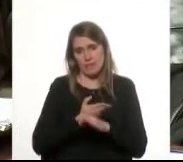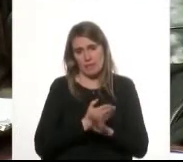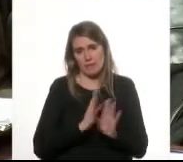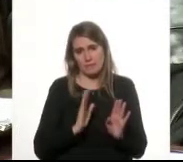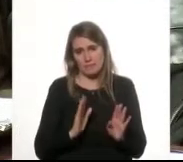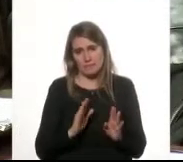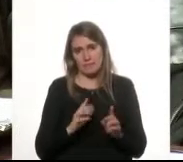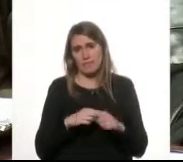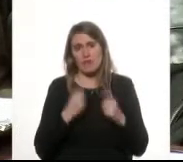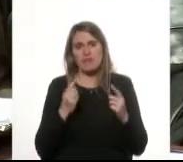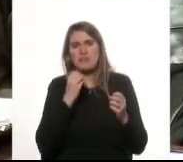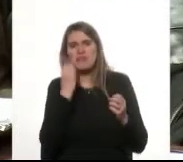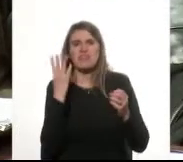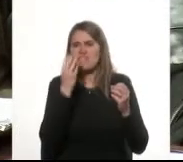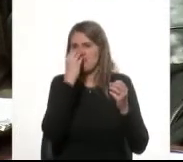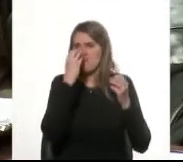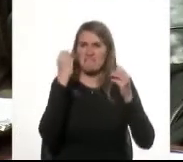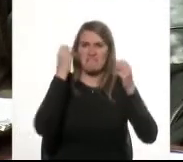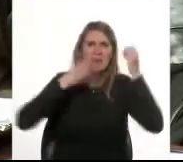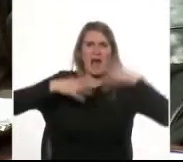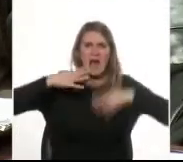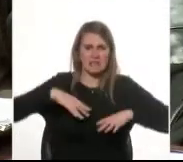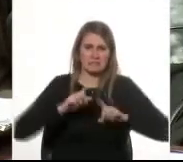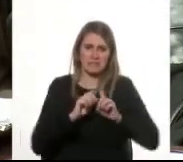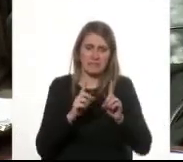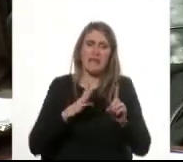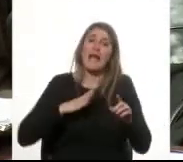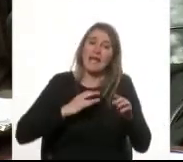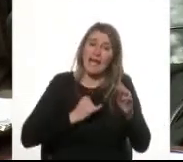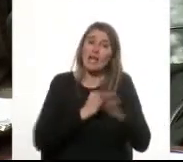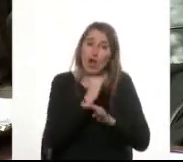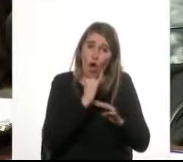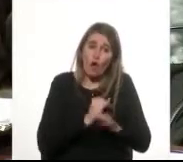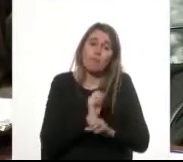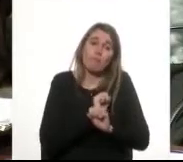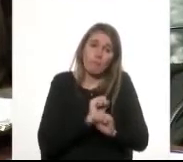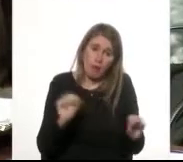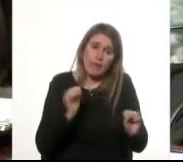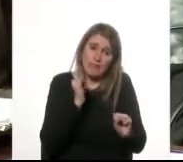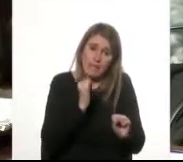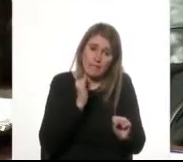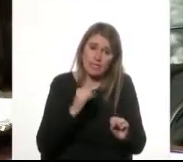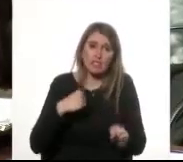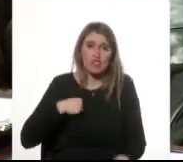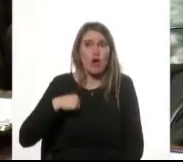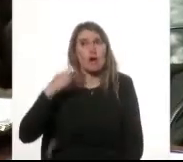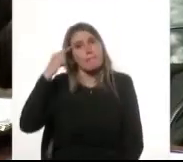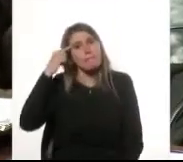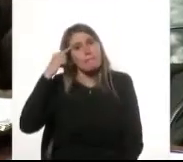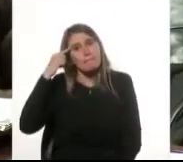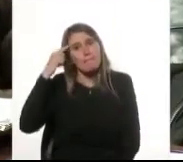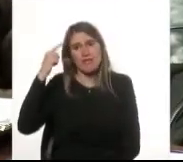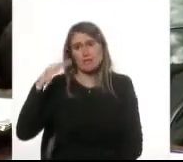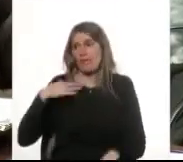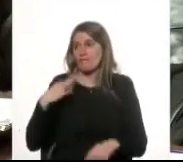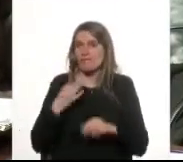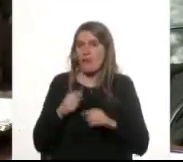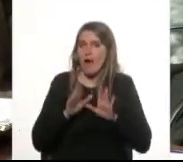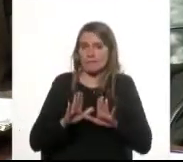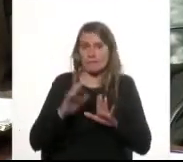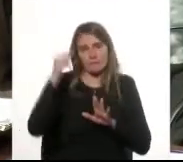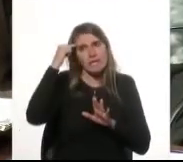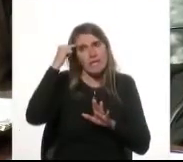Porque no usamos disfraces, nos podemos equivocar, pero vivimos como pensamos y para lo que pensamos.